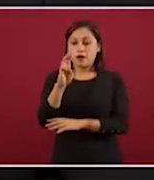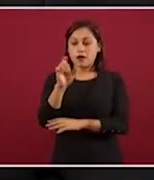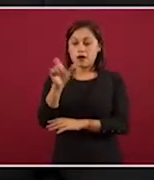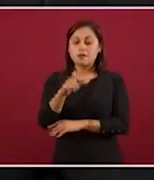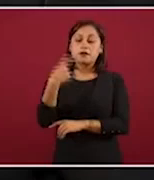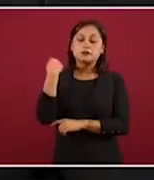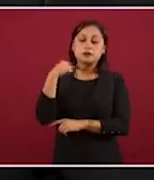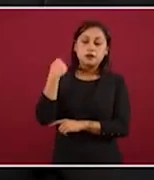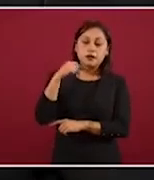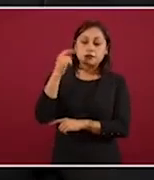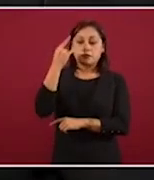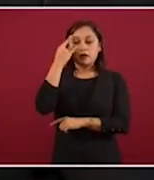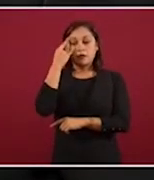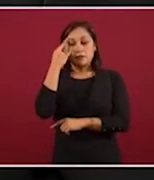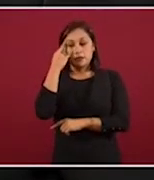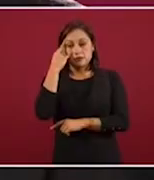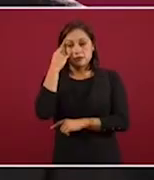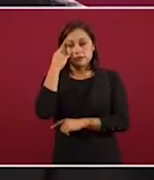campeche